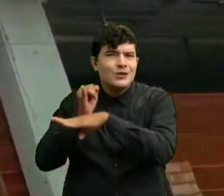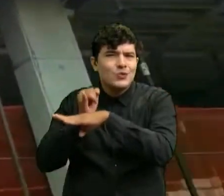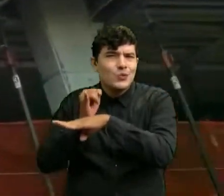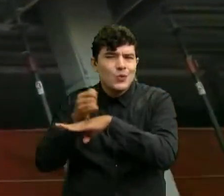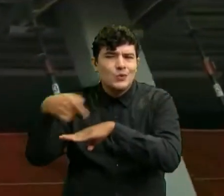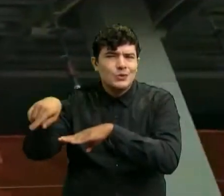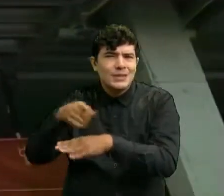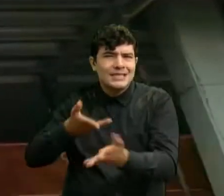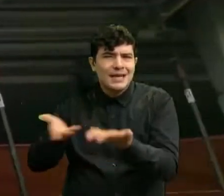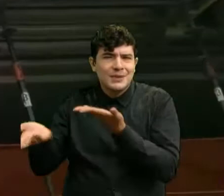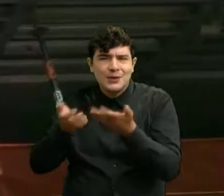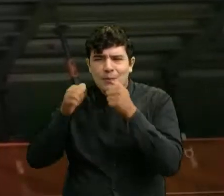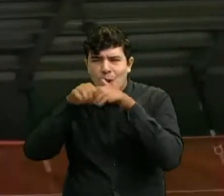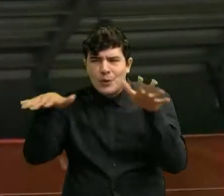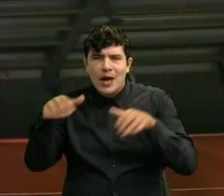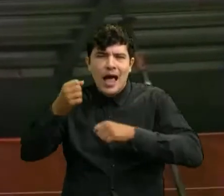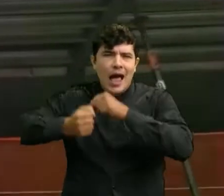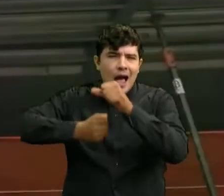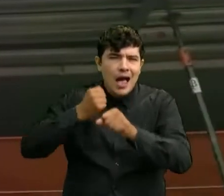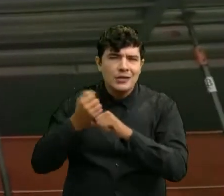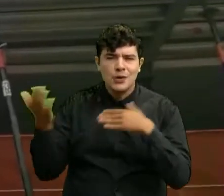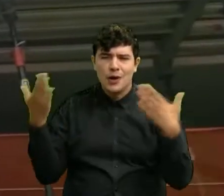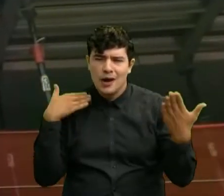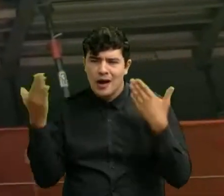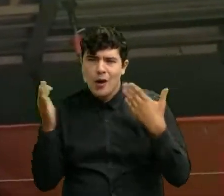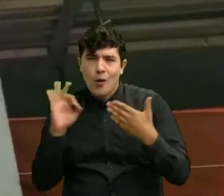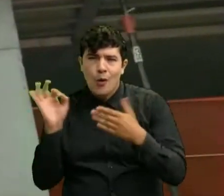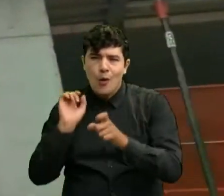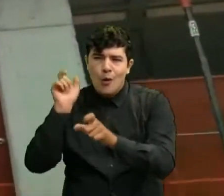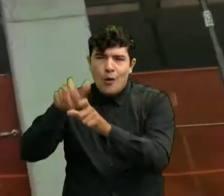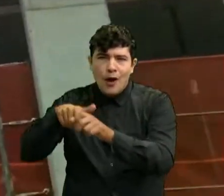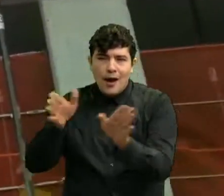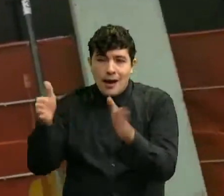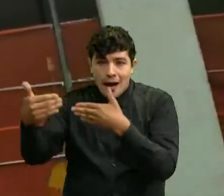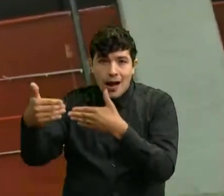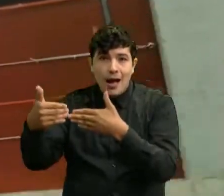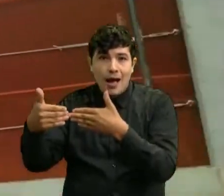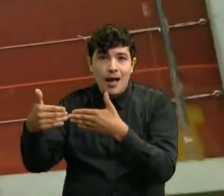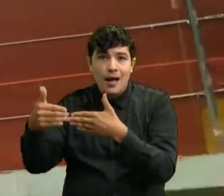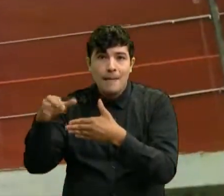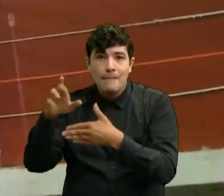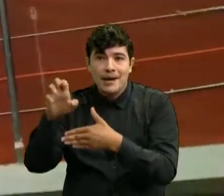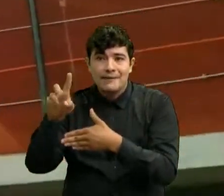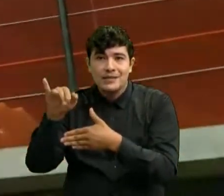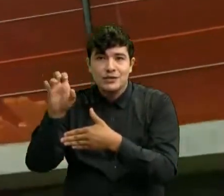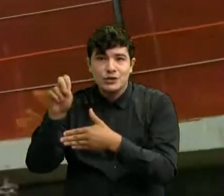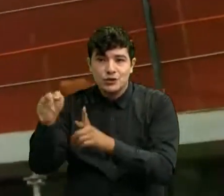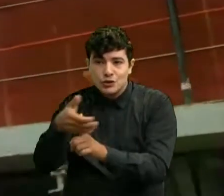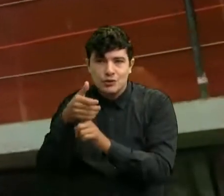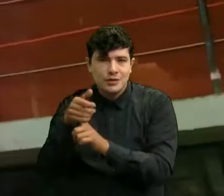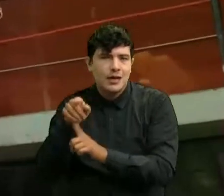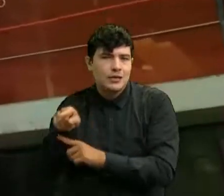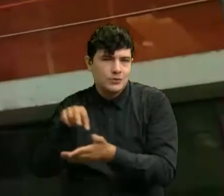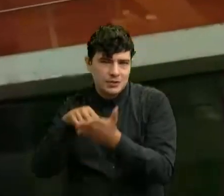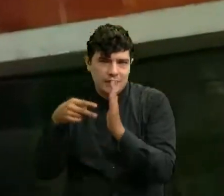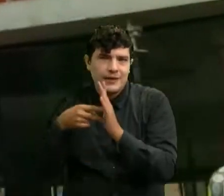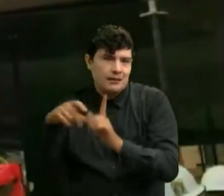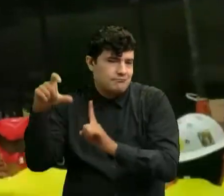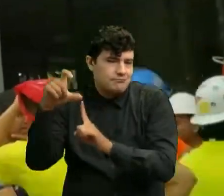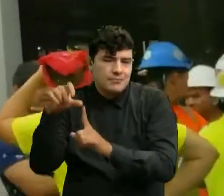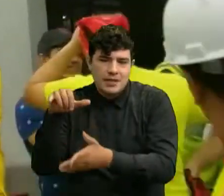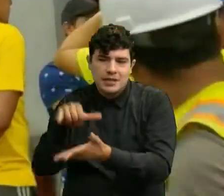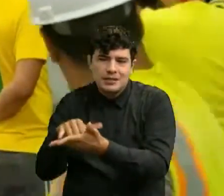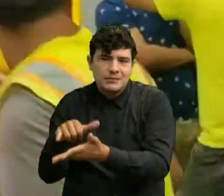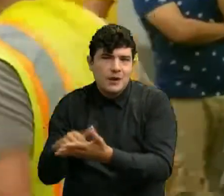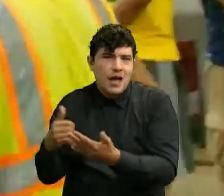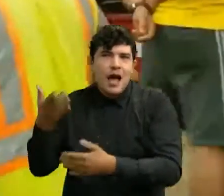servidores públicos, años rurales, afiliaciones a cajas de previsión o al Seguro Social, se interpretaba como régimen de prima